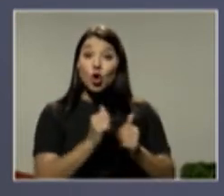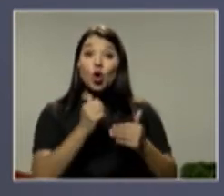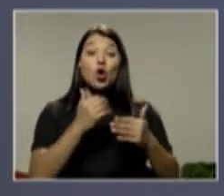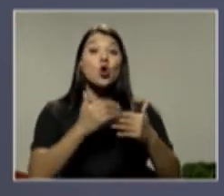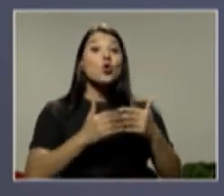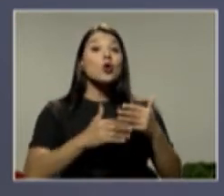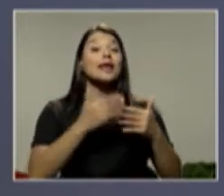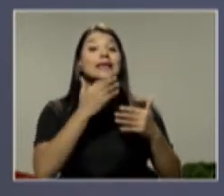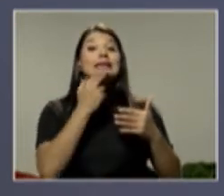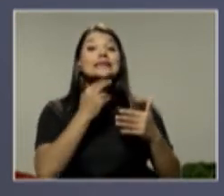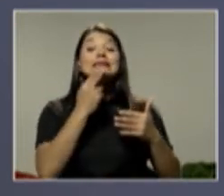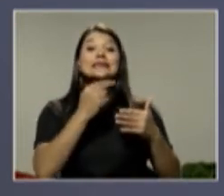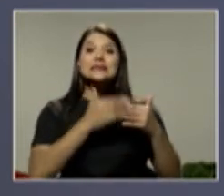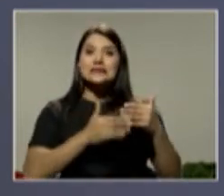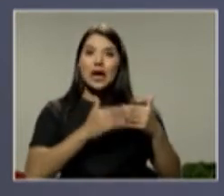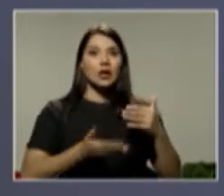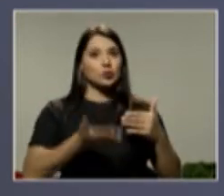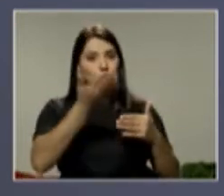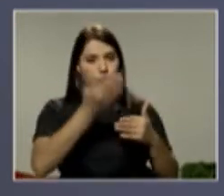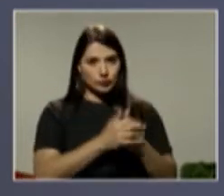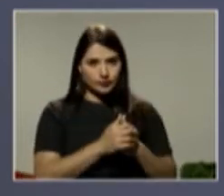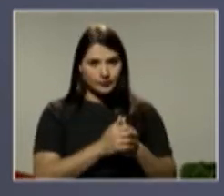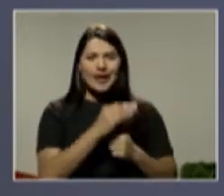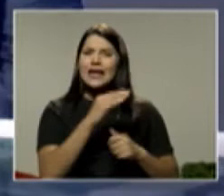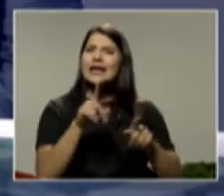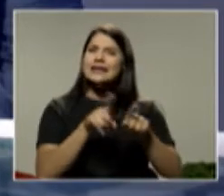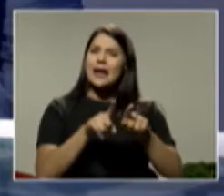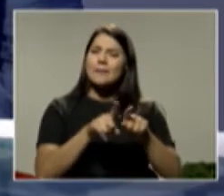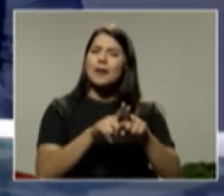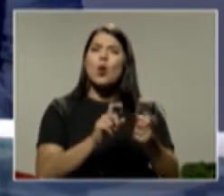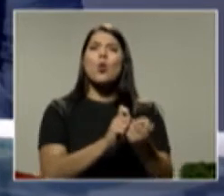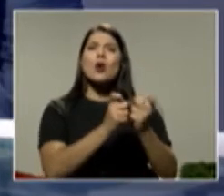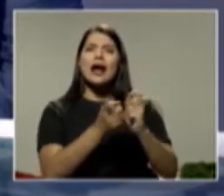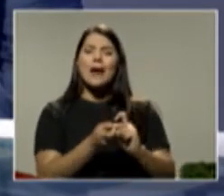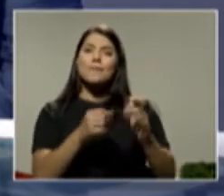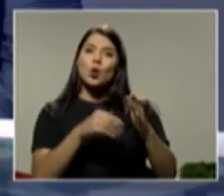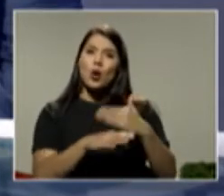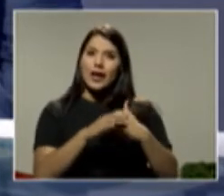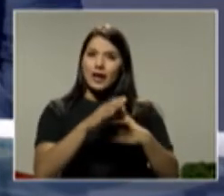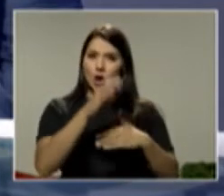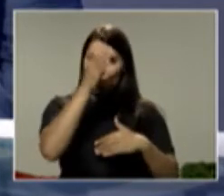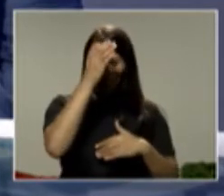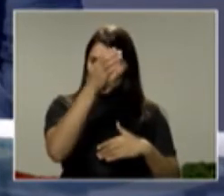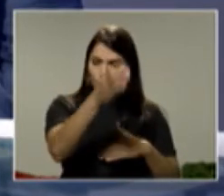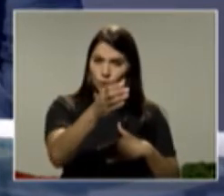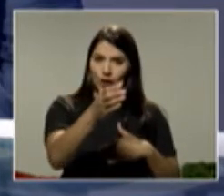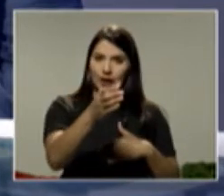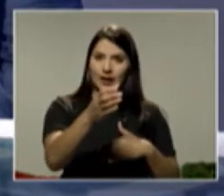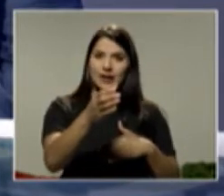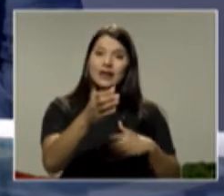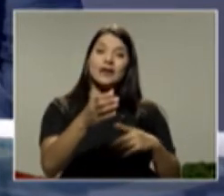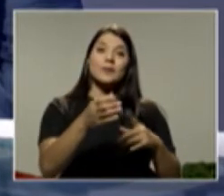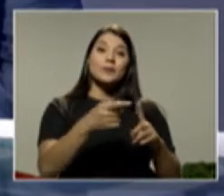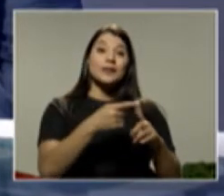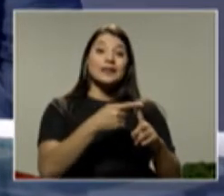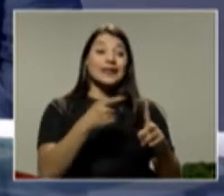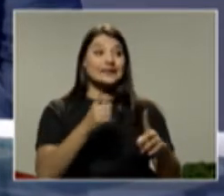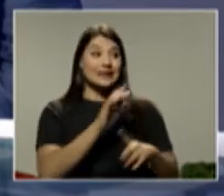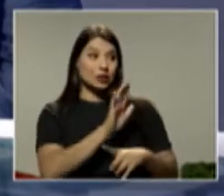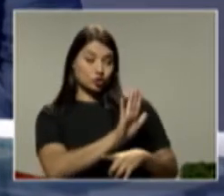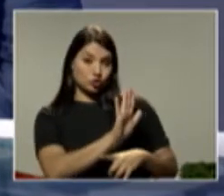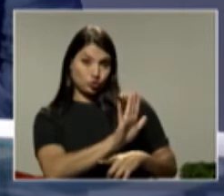azúcar. También hay un cambio en los patrones culturales. Desde su generación hasta